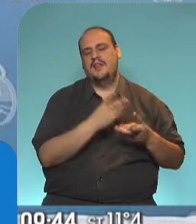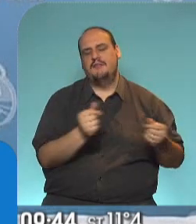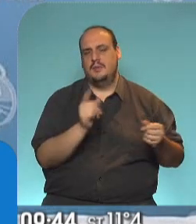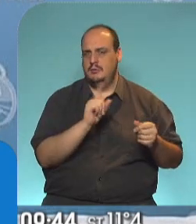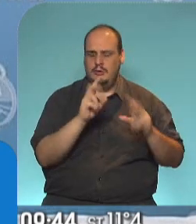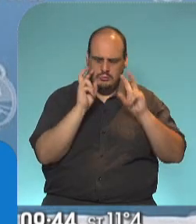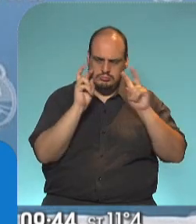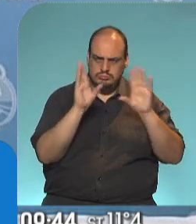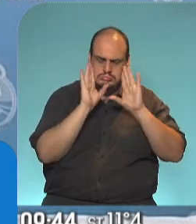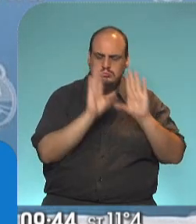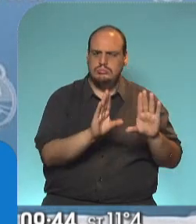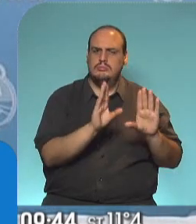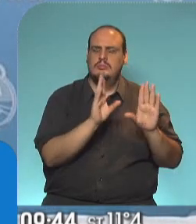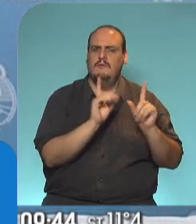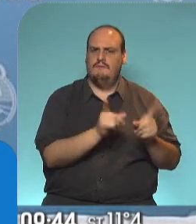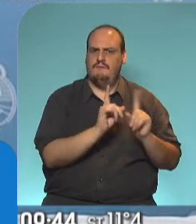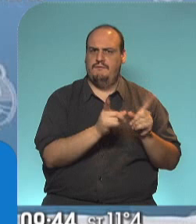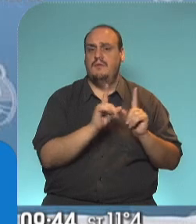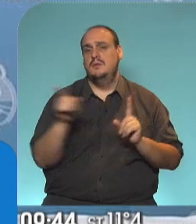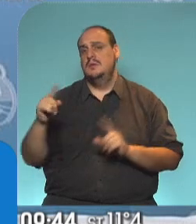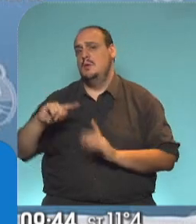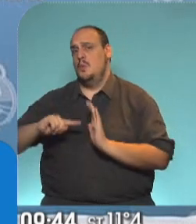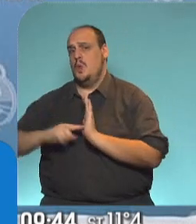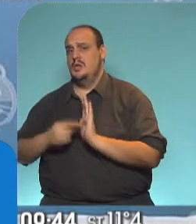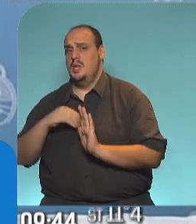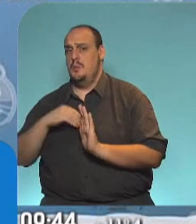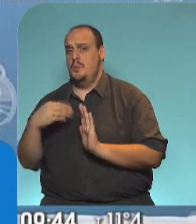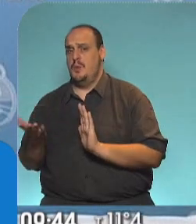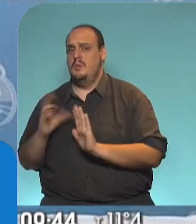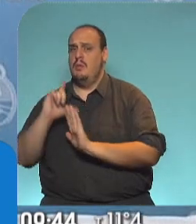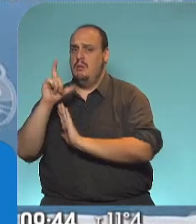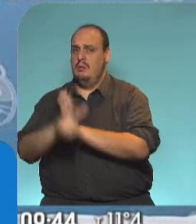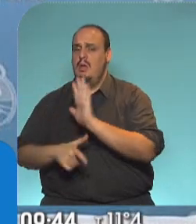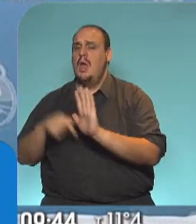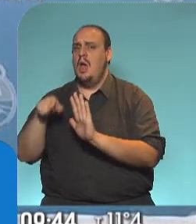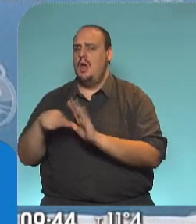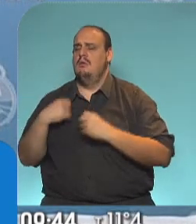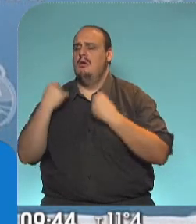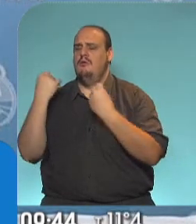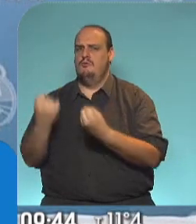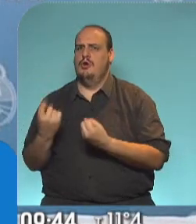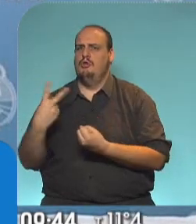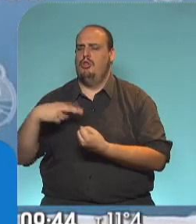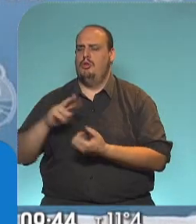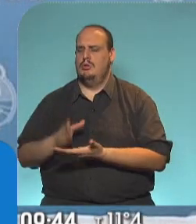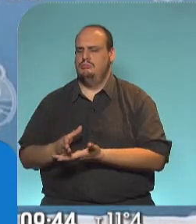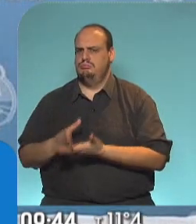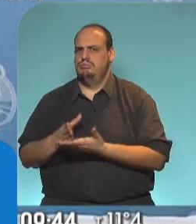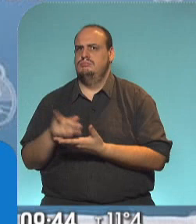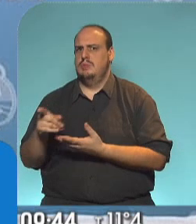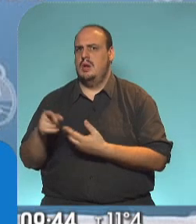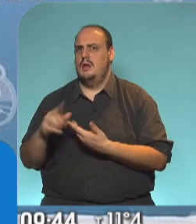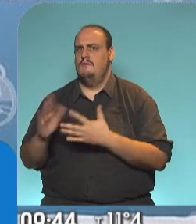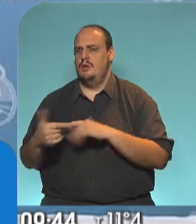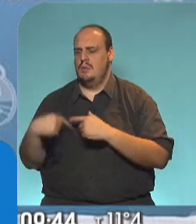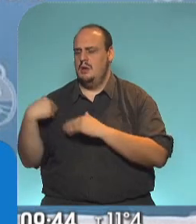y en la ciudad de buenos aires y en el área metropolitana debemos redoblar esos esfuerzos para poder continuar con los